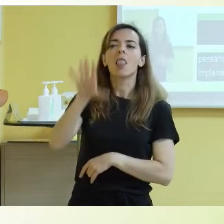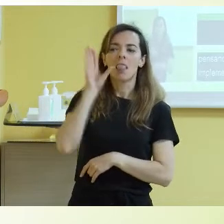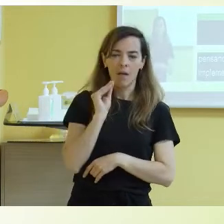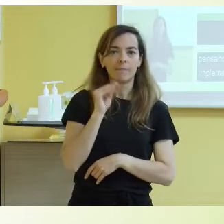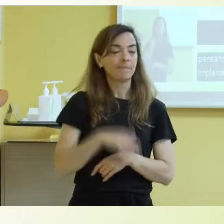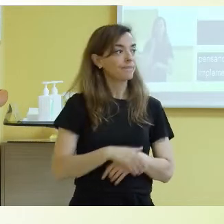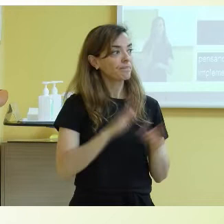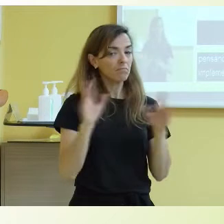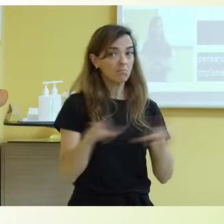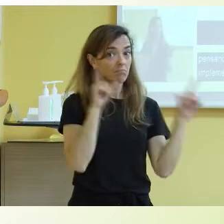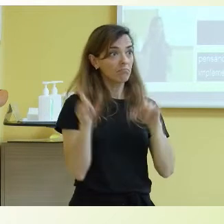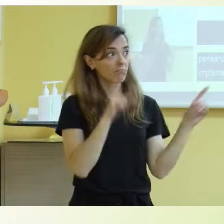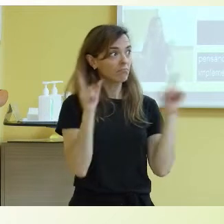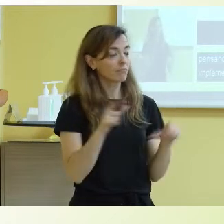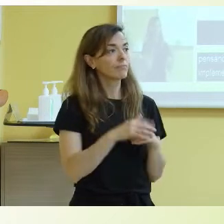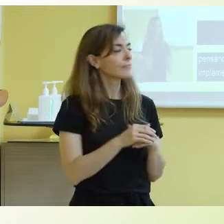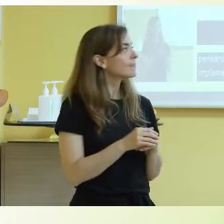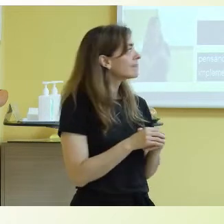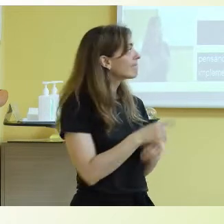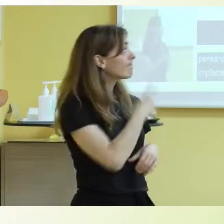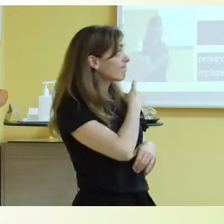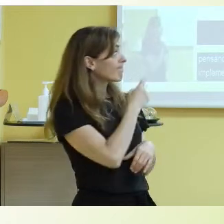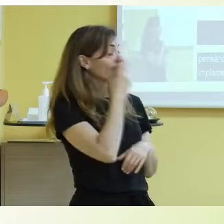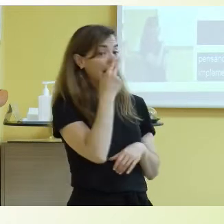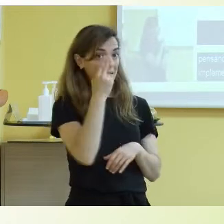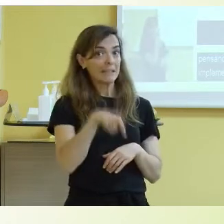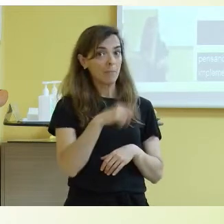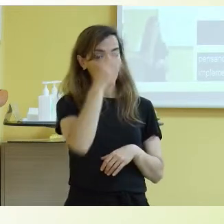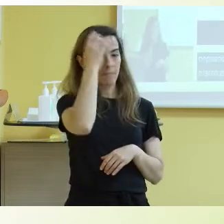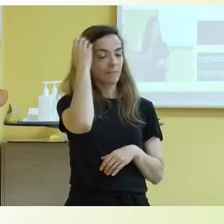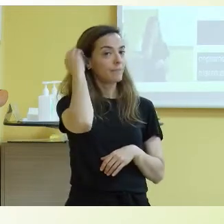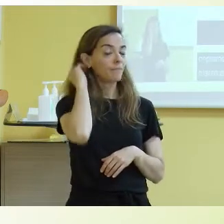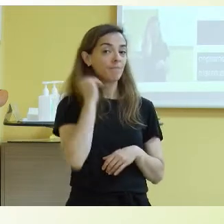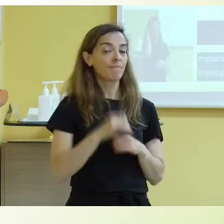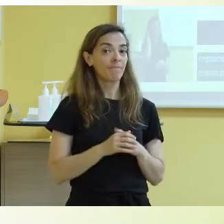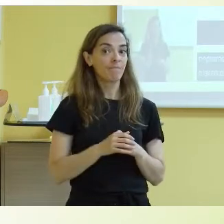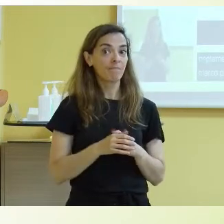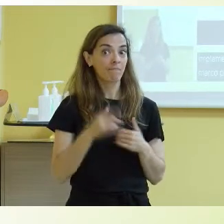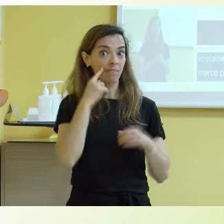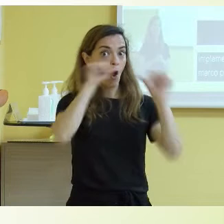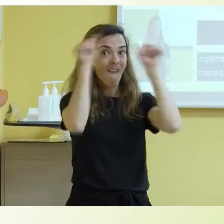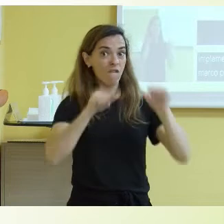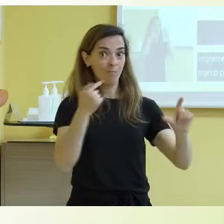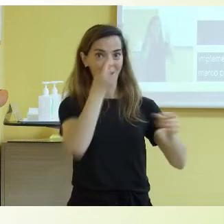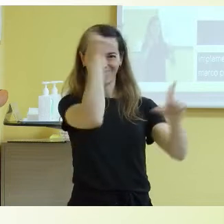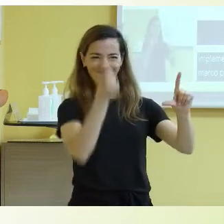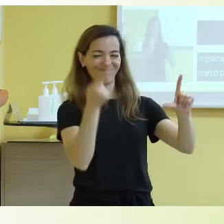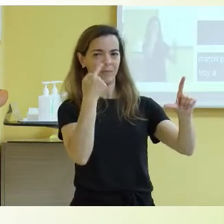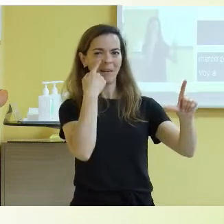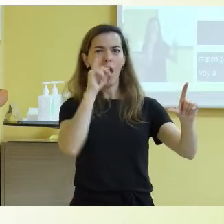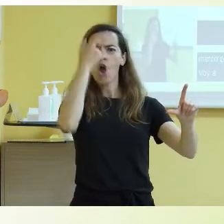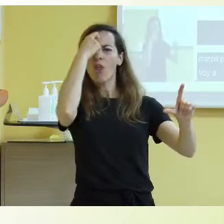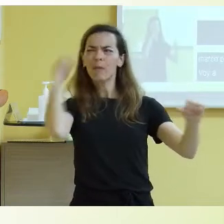voy a pasarlas porque son... Sí me interesa esto como una forma gráfica de decir cuál ha sido la evolución de todos estos